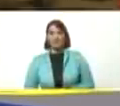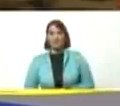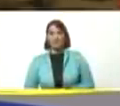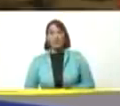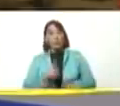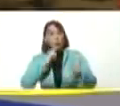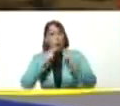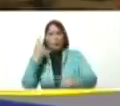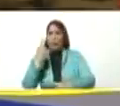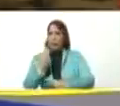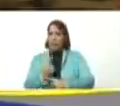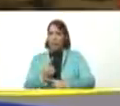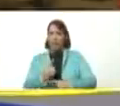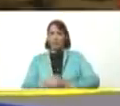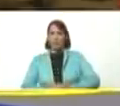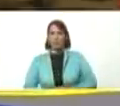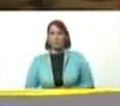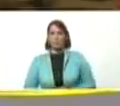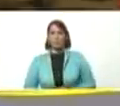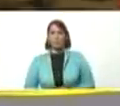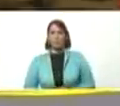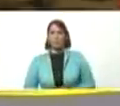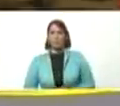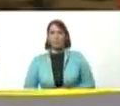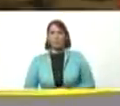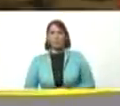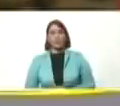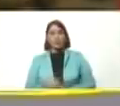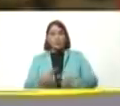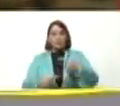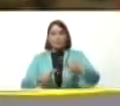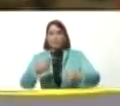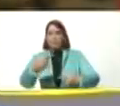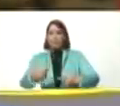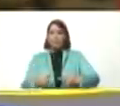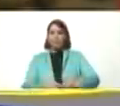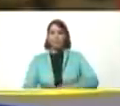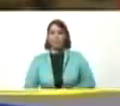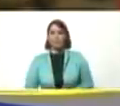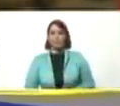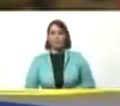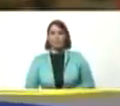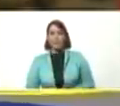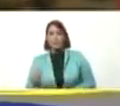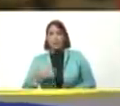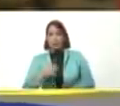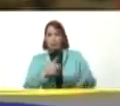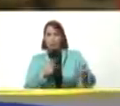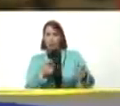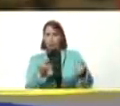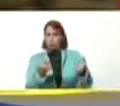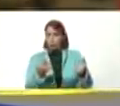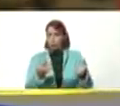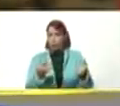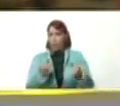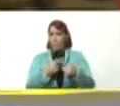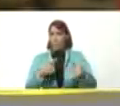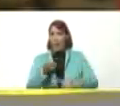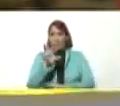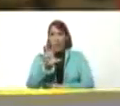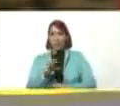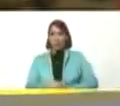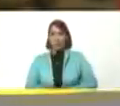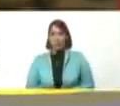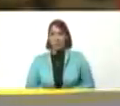El turismo tiene que ser cada vez más fuente de ingreso para el país.